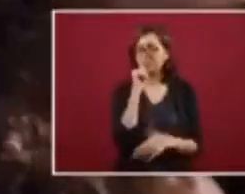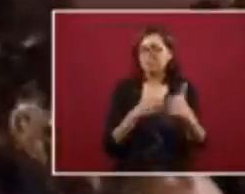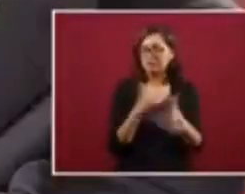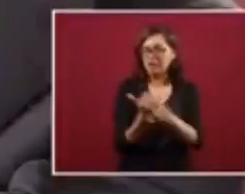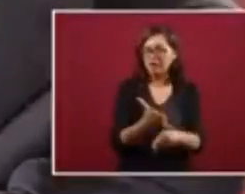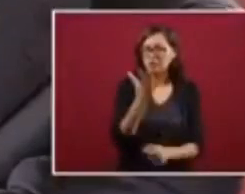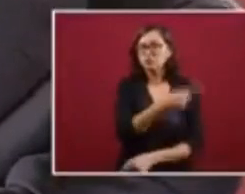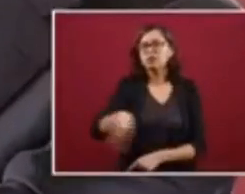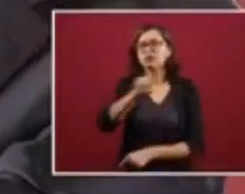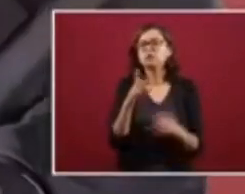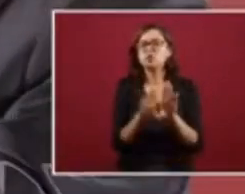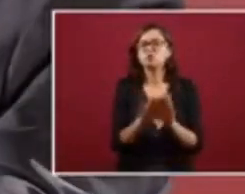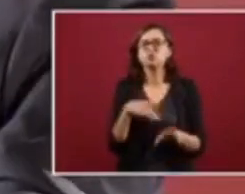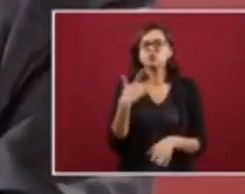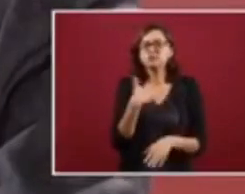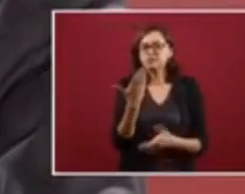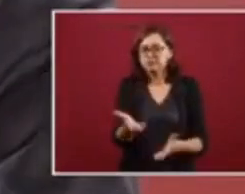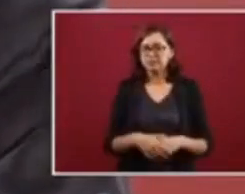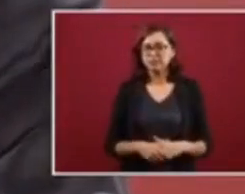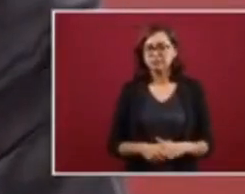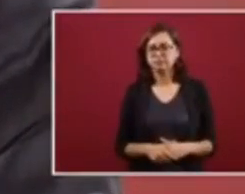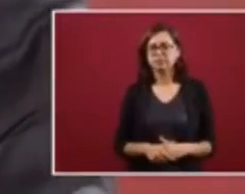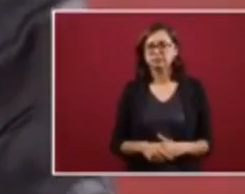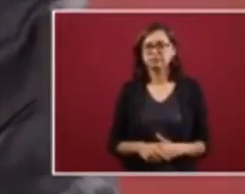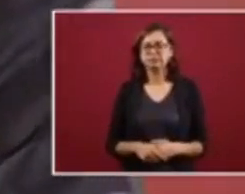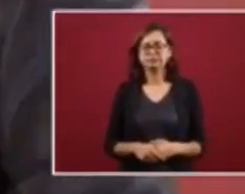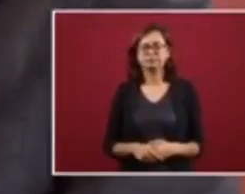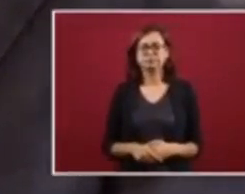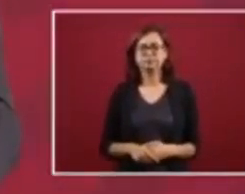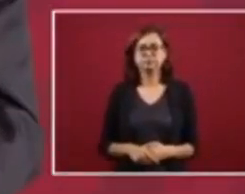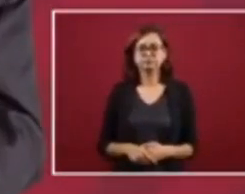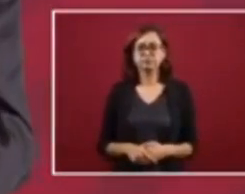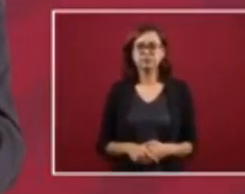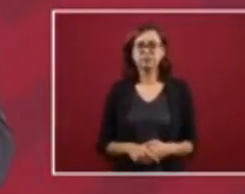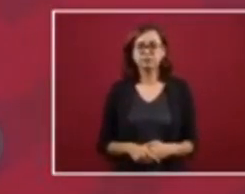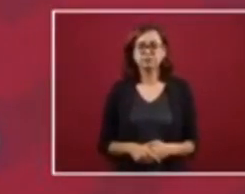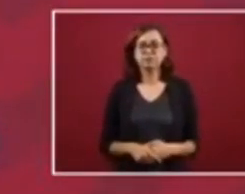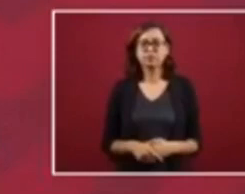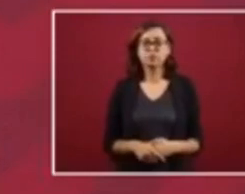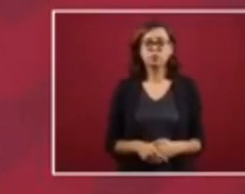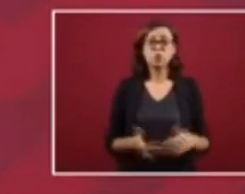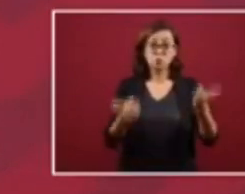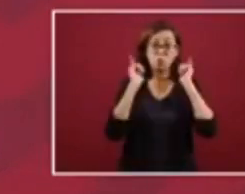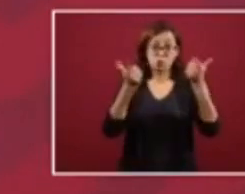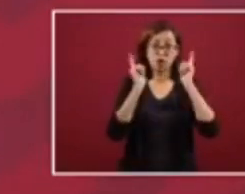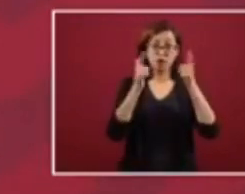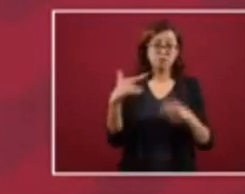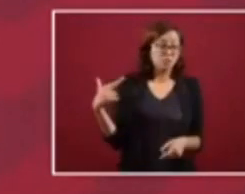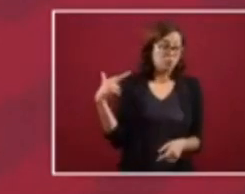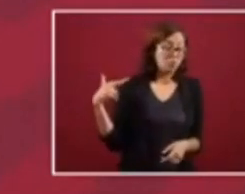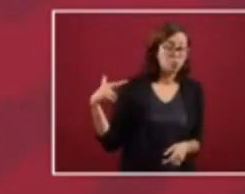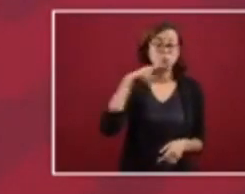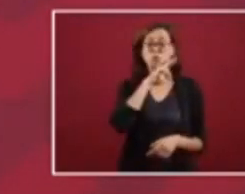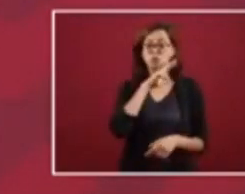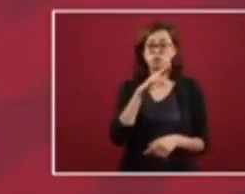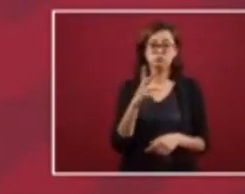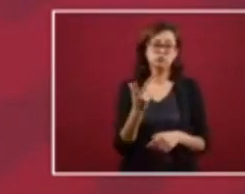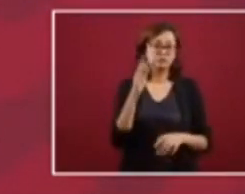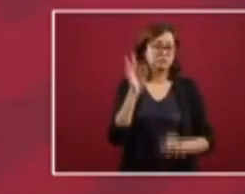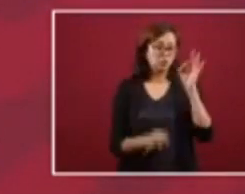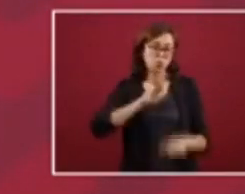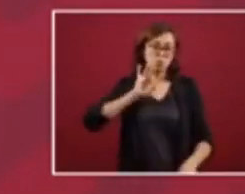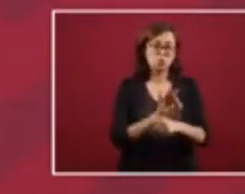escenario? Bueno, sería muy bueno que lo más pronto posible se resuelva lo de los